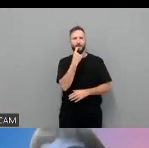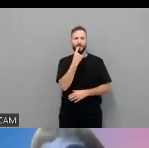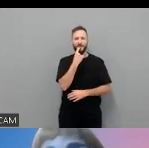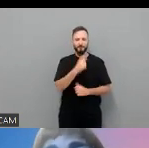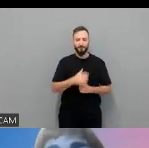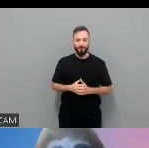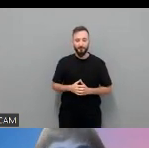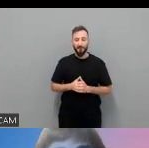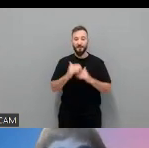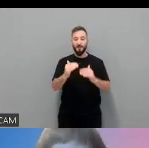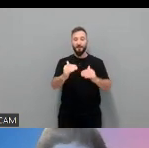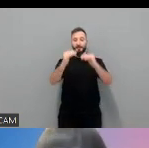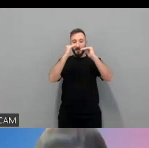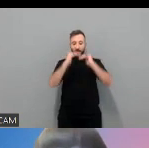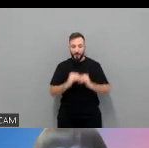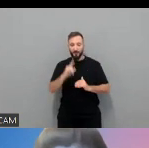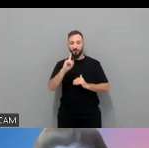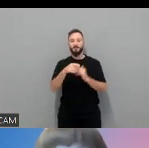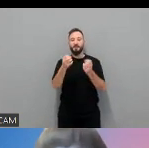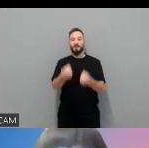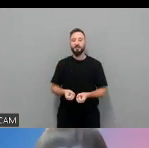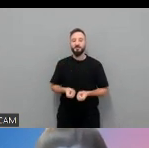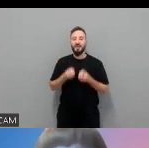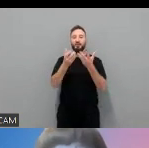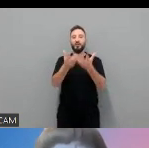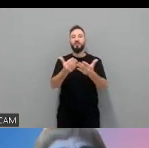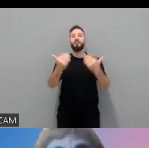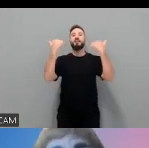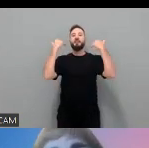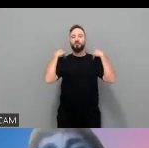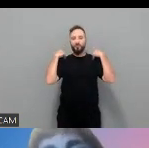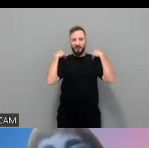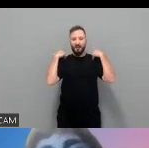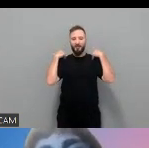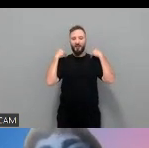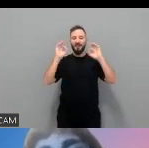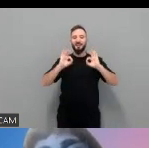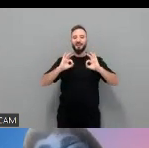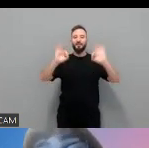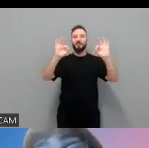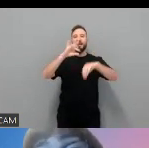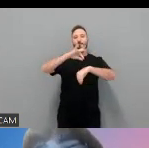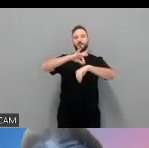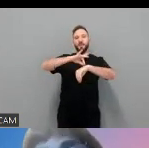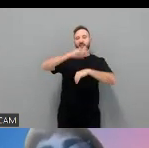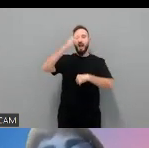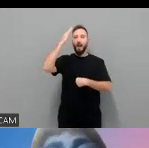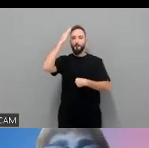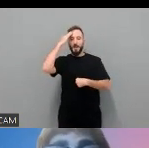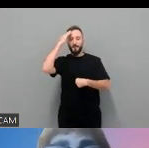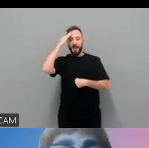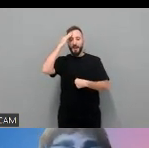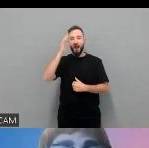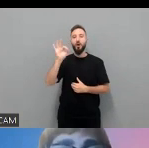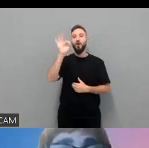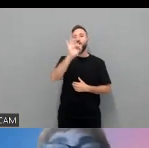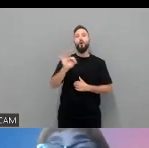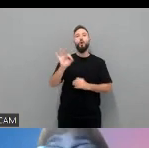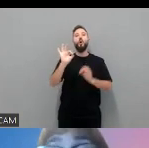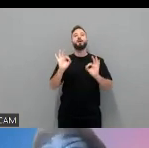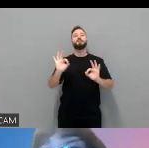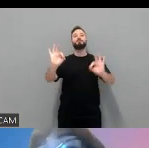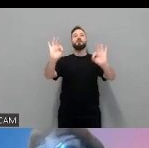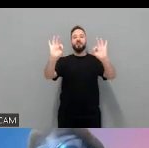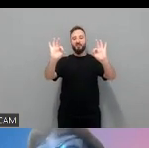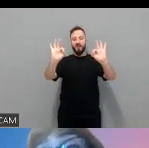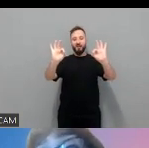Otra vez, la declaración responsable, lo he puesto 800 veces para que no se olvide, la declaración responsable de medicina primaria o especializada